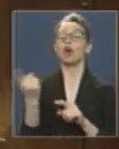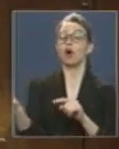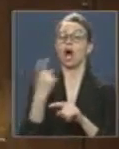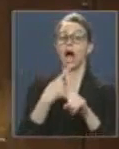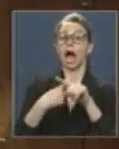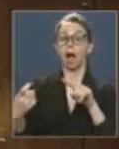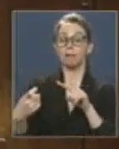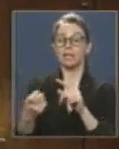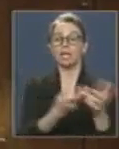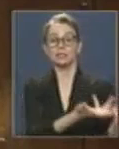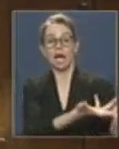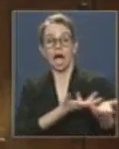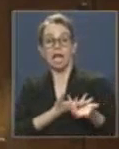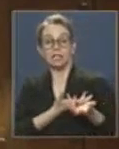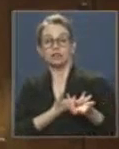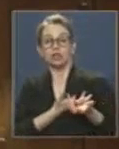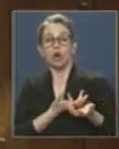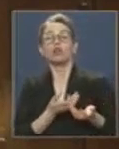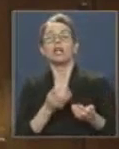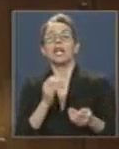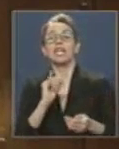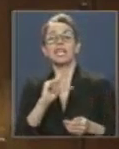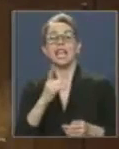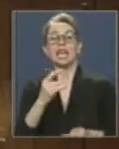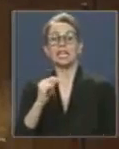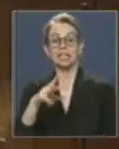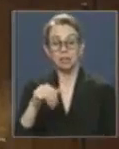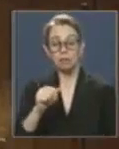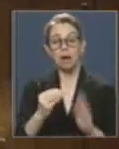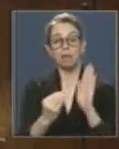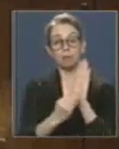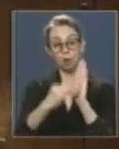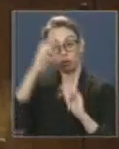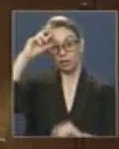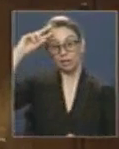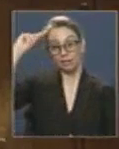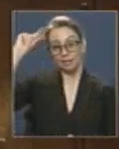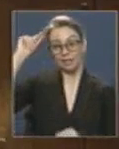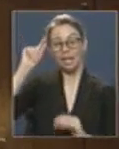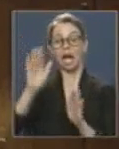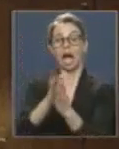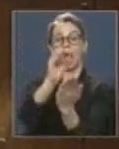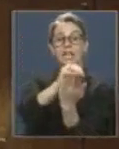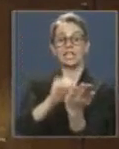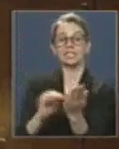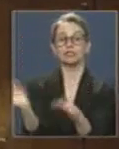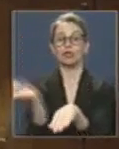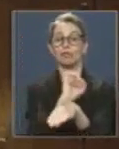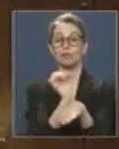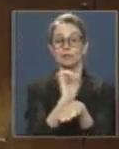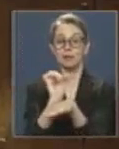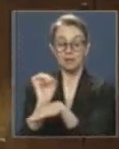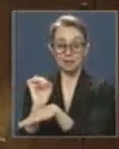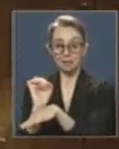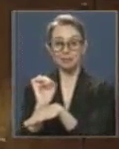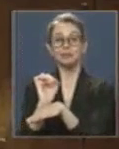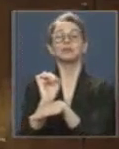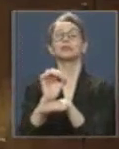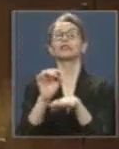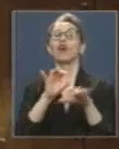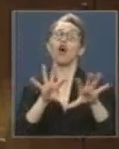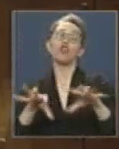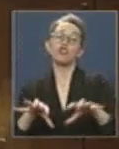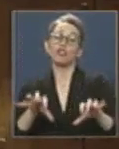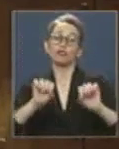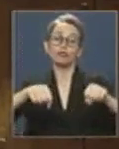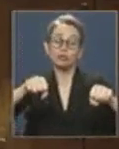agresión ilegítima, como asimismo disponer la creación de un registro de vehículos motorizados que hayan sido objeto de